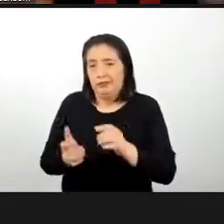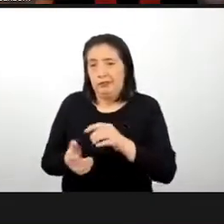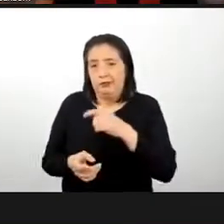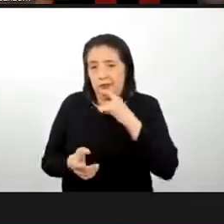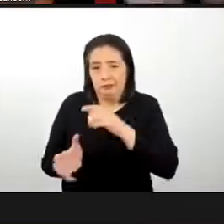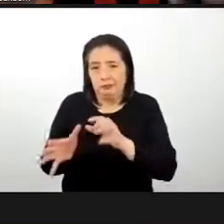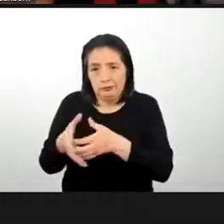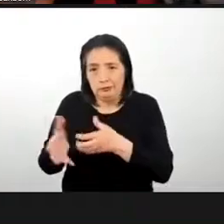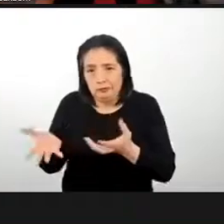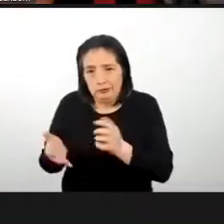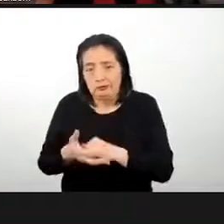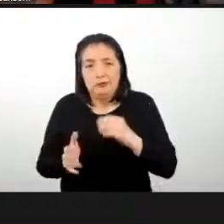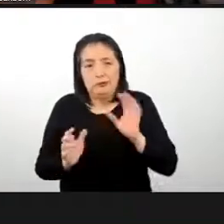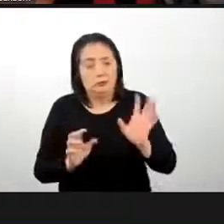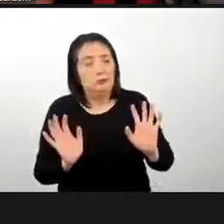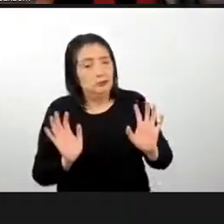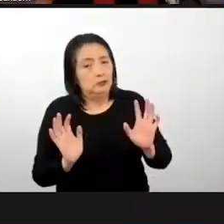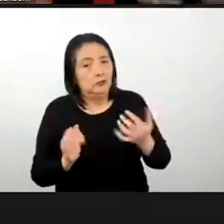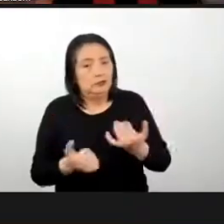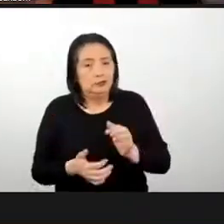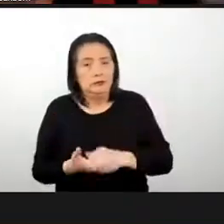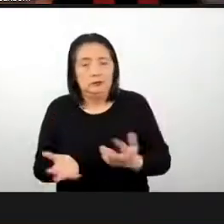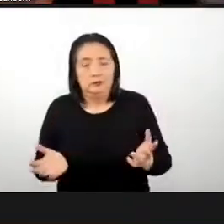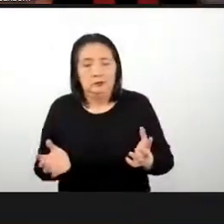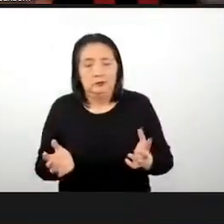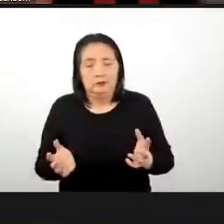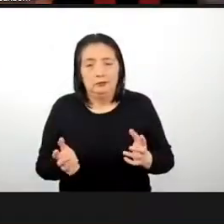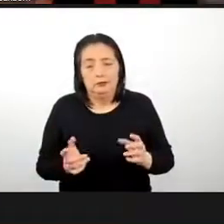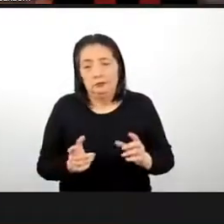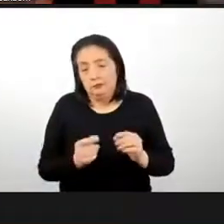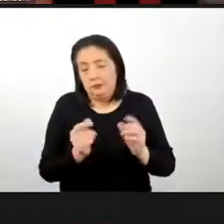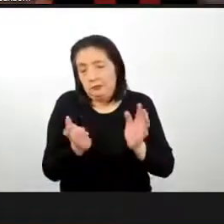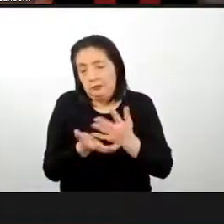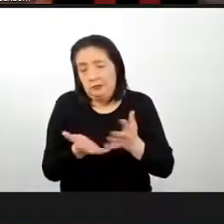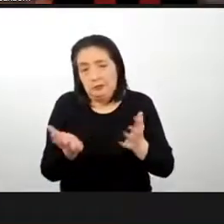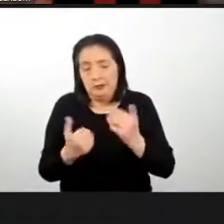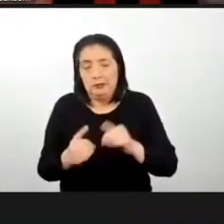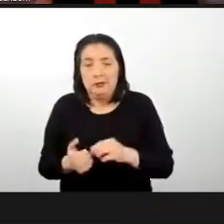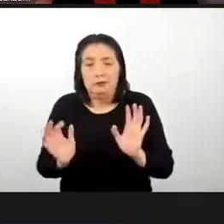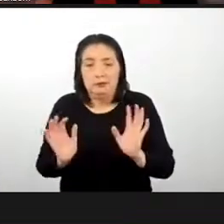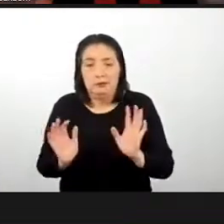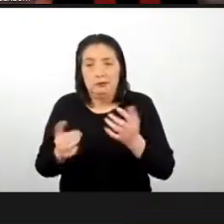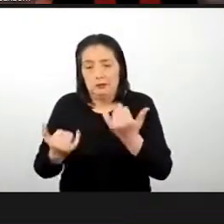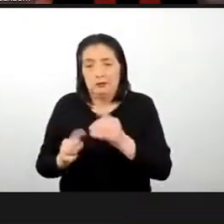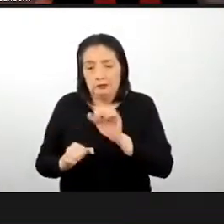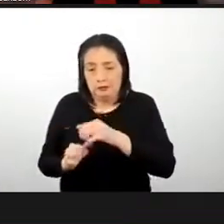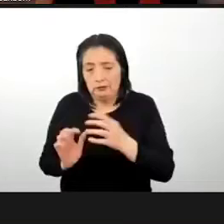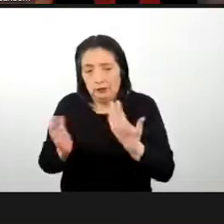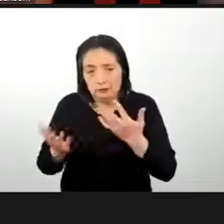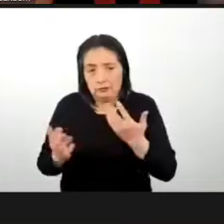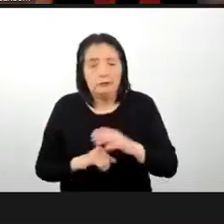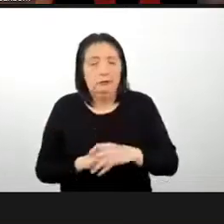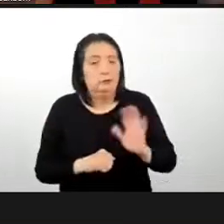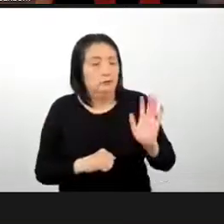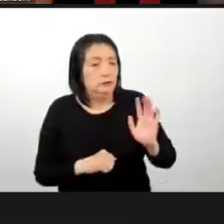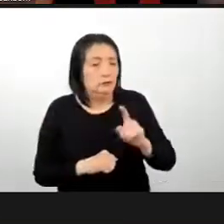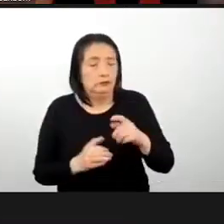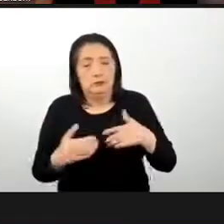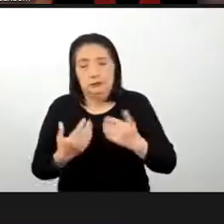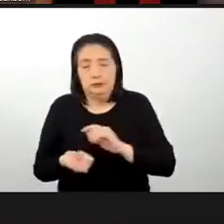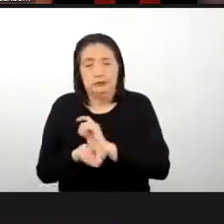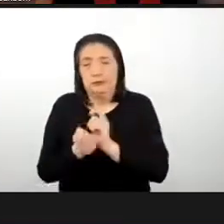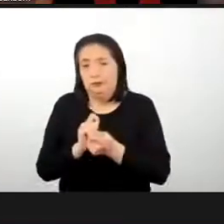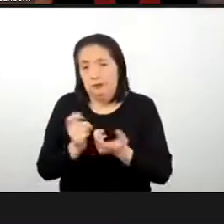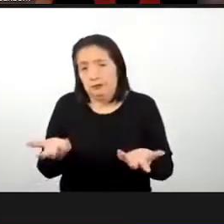Que afortunadamente es un tema de moda, del que antes no hablaba nadie y ahora habla todo el mundo. Bien. Eso no se puede cambiar sin un